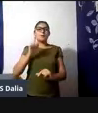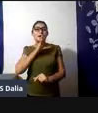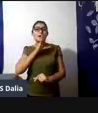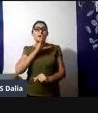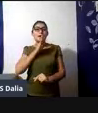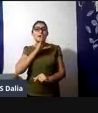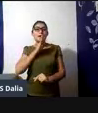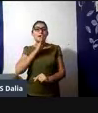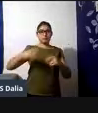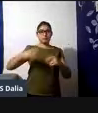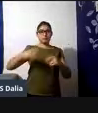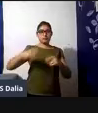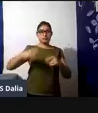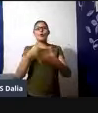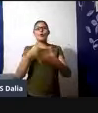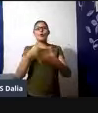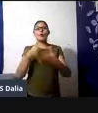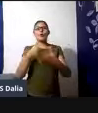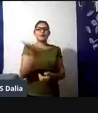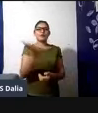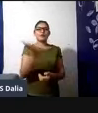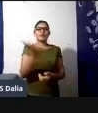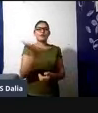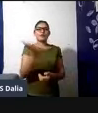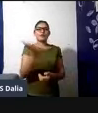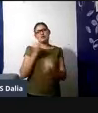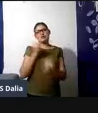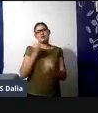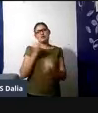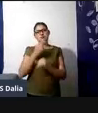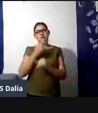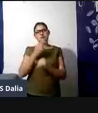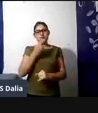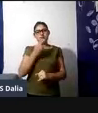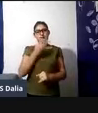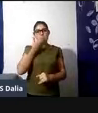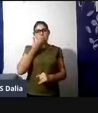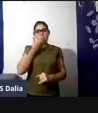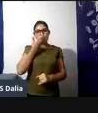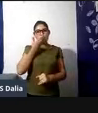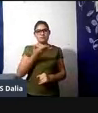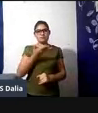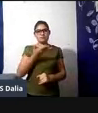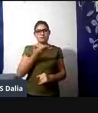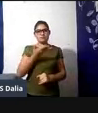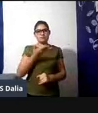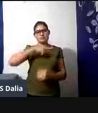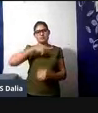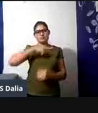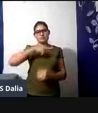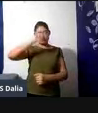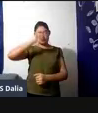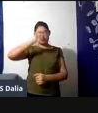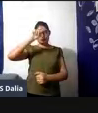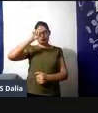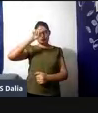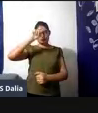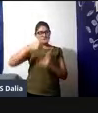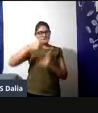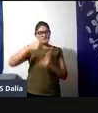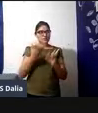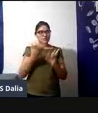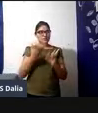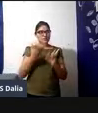les damos dos generaciones todos los consejos de crianza que puedan tener. Y también en La vida en el reventón hablo de